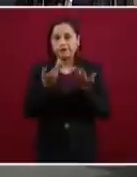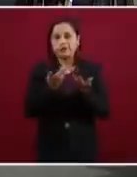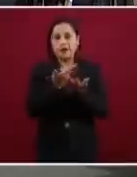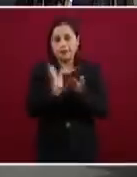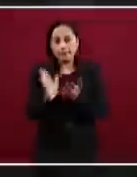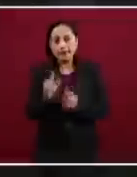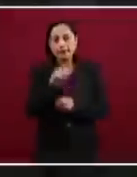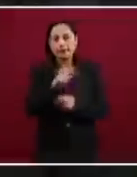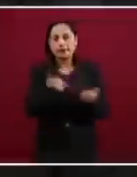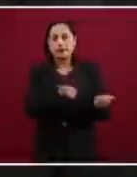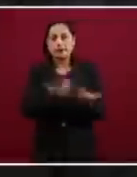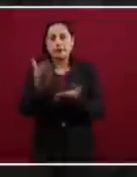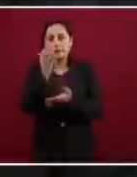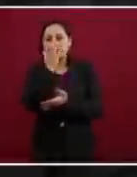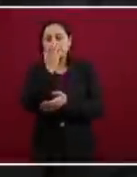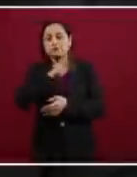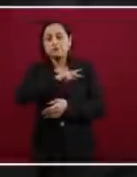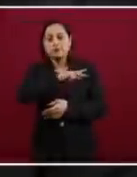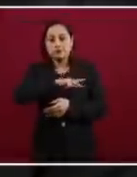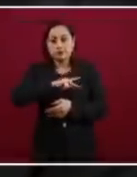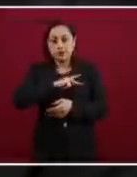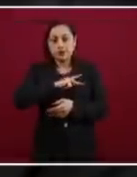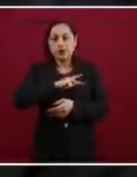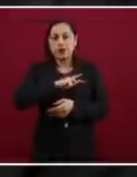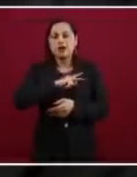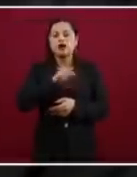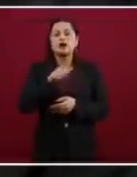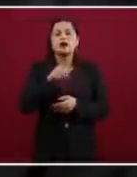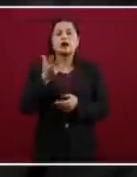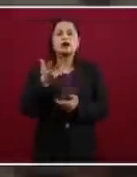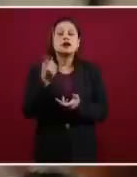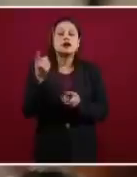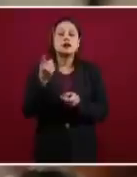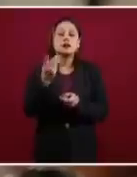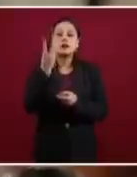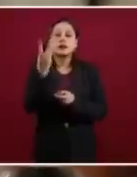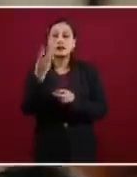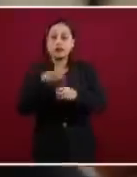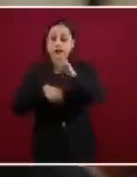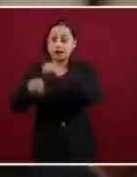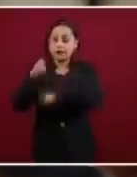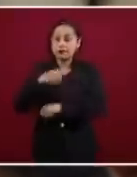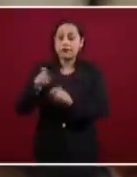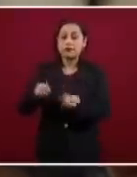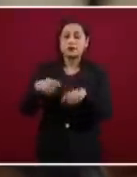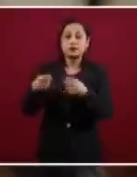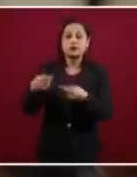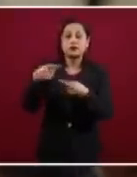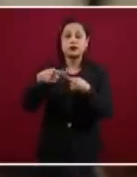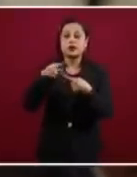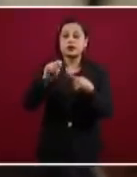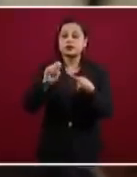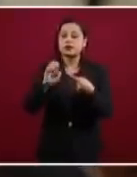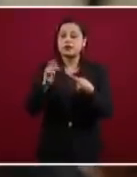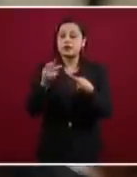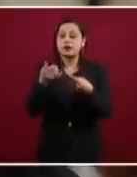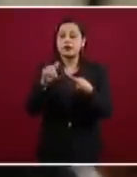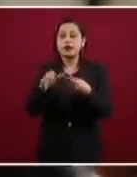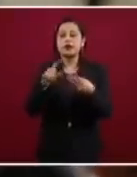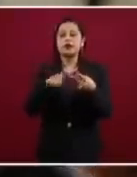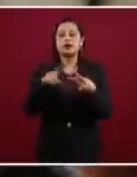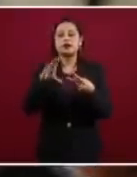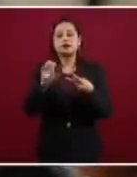está en manos de tres grupos empresariales que es grupo tepeyac y grupos seres